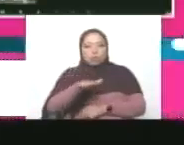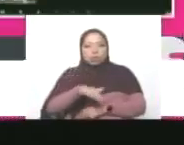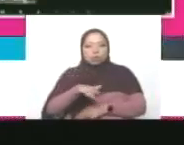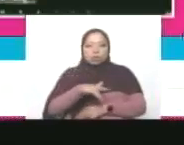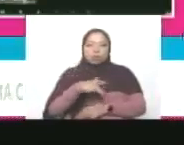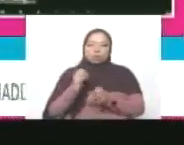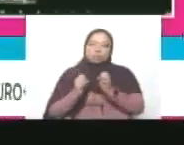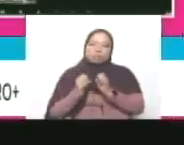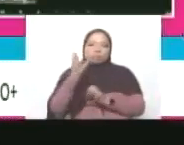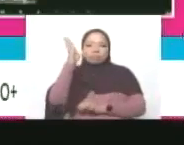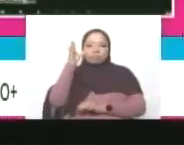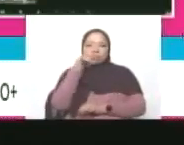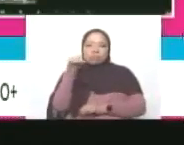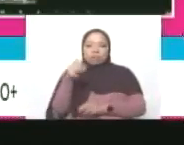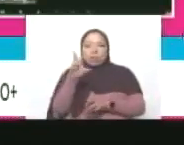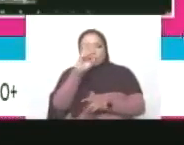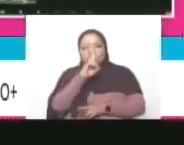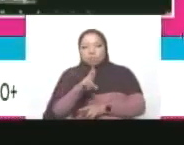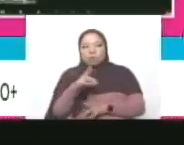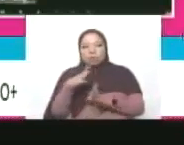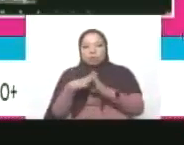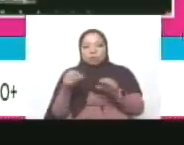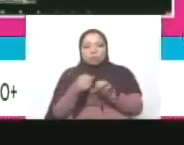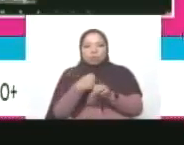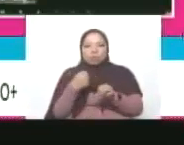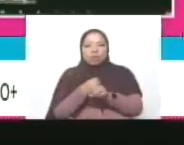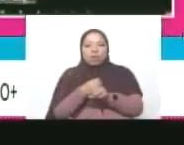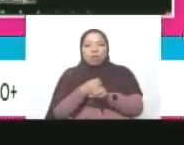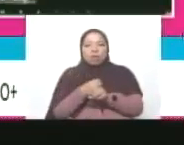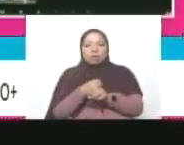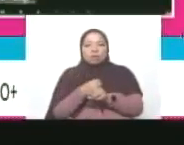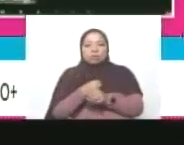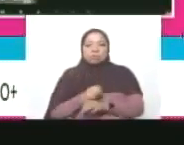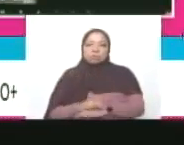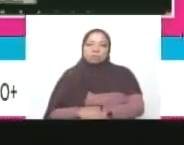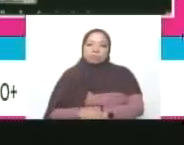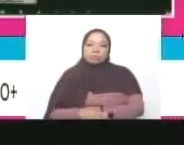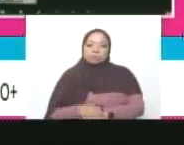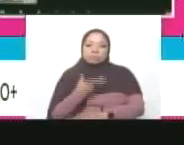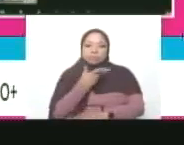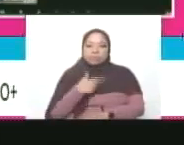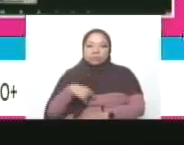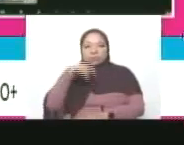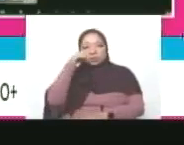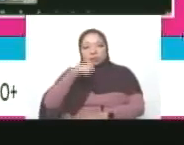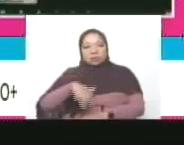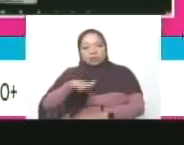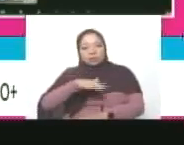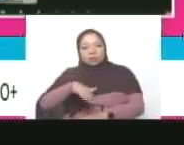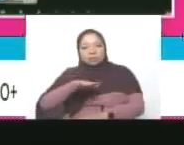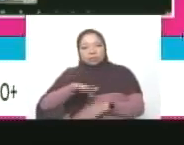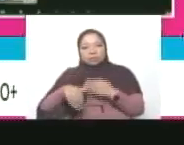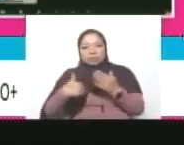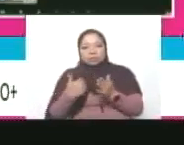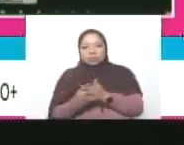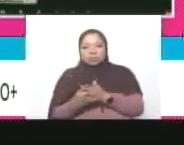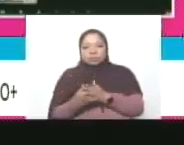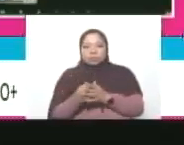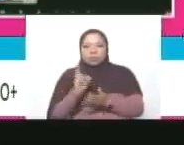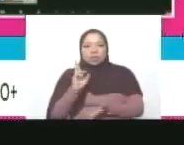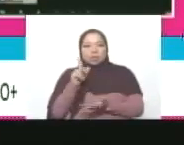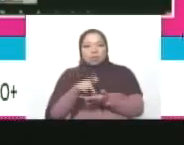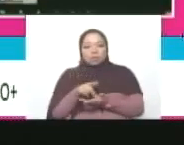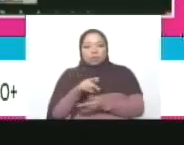su capacidad de respuesta, su capacidad de trabajo. Presidente pueblo, aquí está,